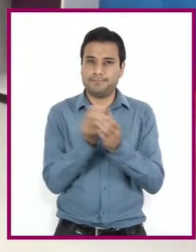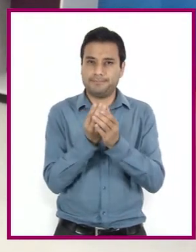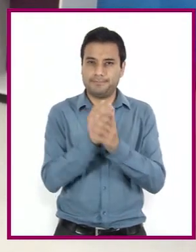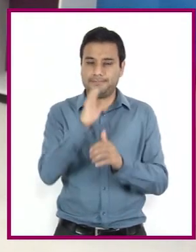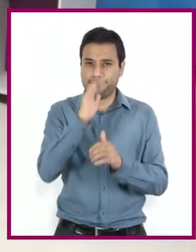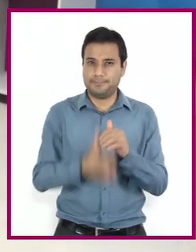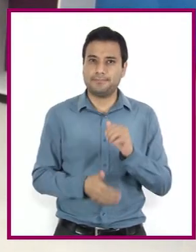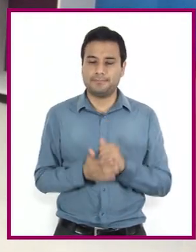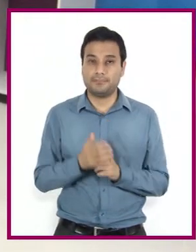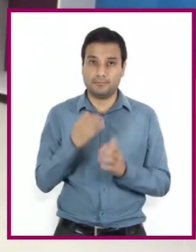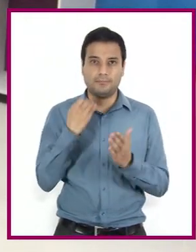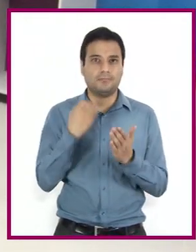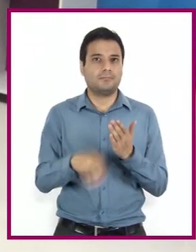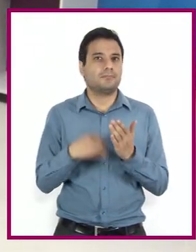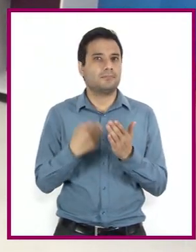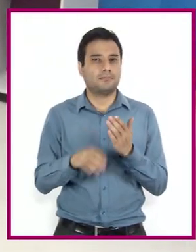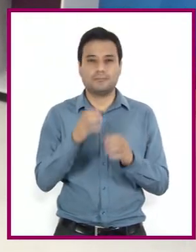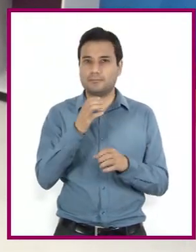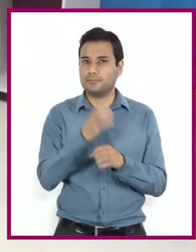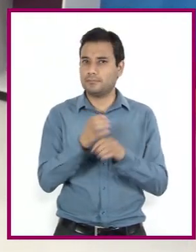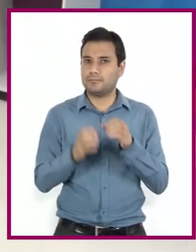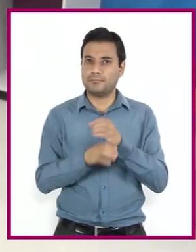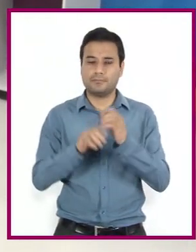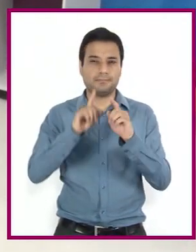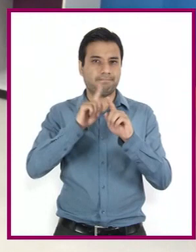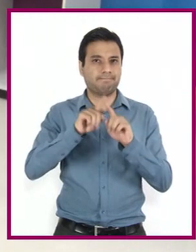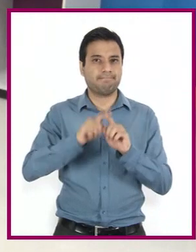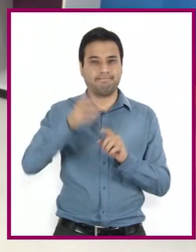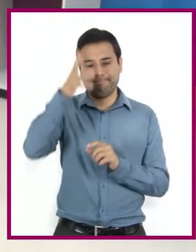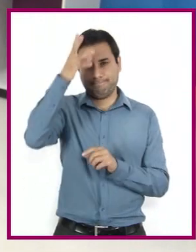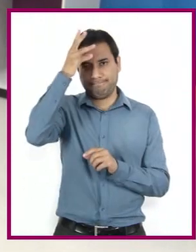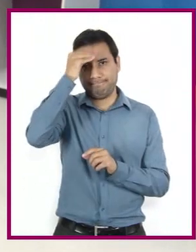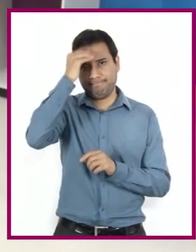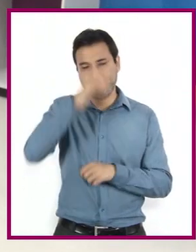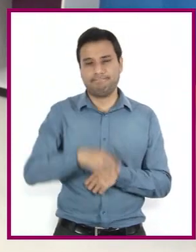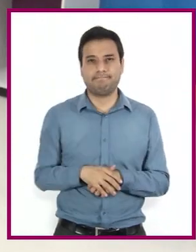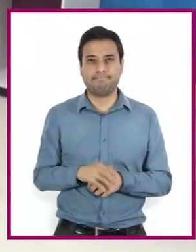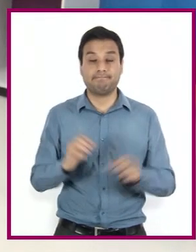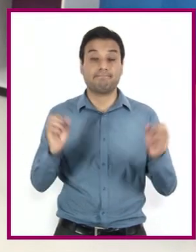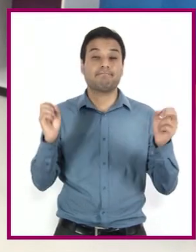terminamos, pero aún nos queda mucho por explorar y descubrir.